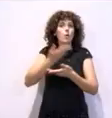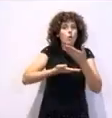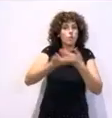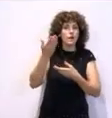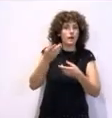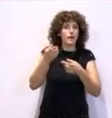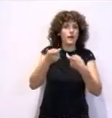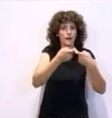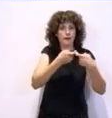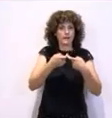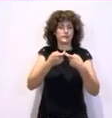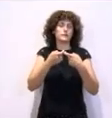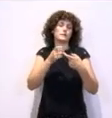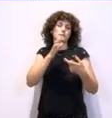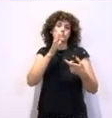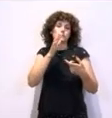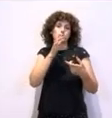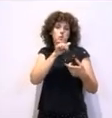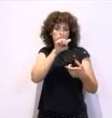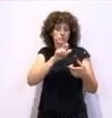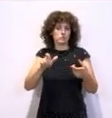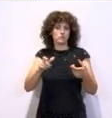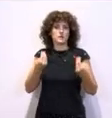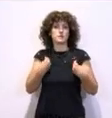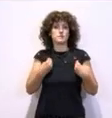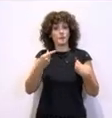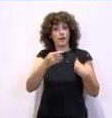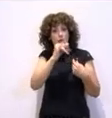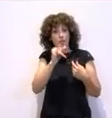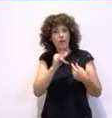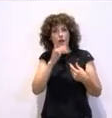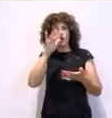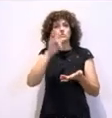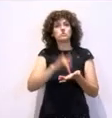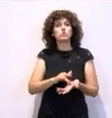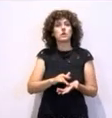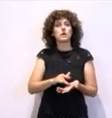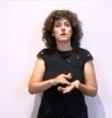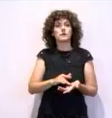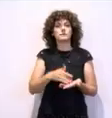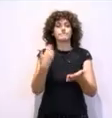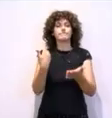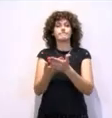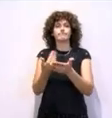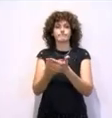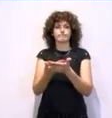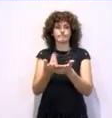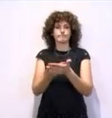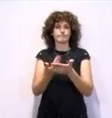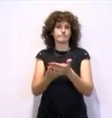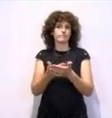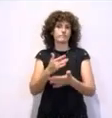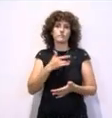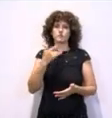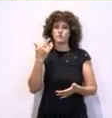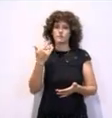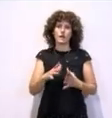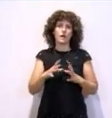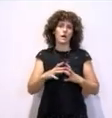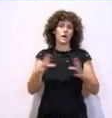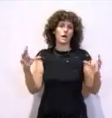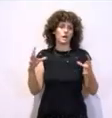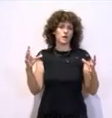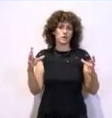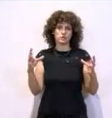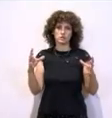con el pueblo de Gaza, se ha estado demostrando su enorme generosidad con